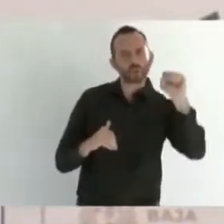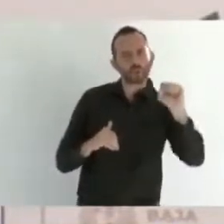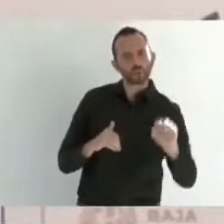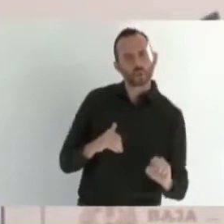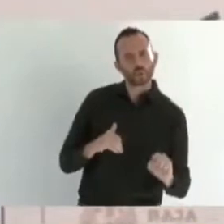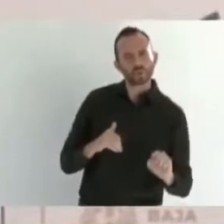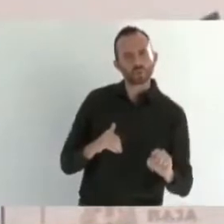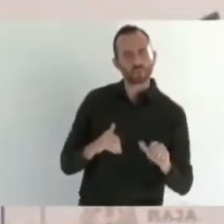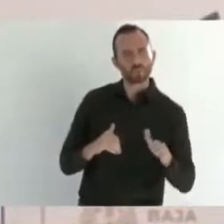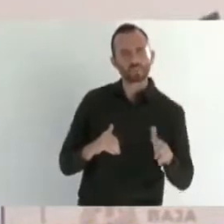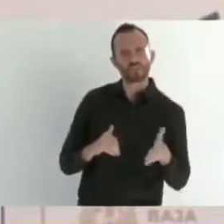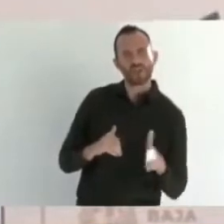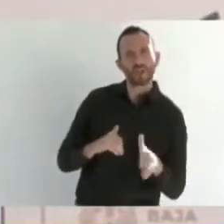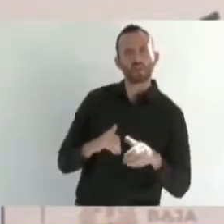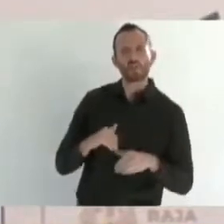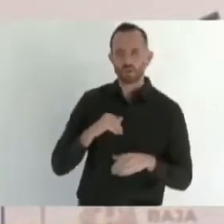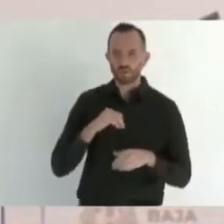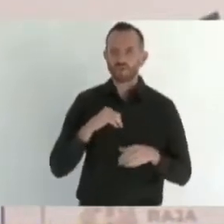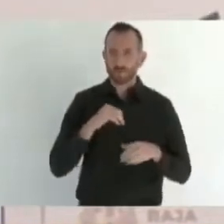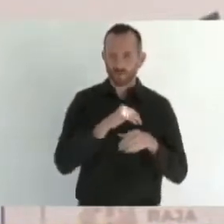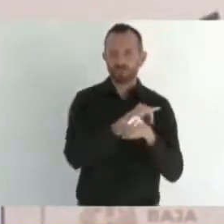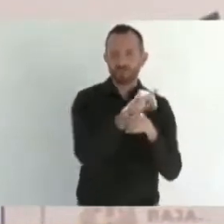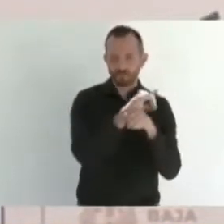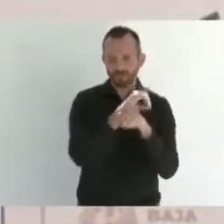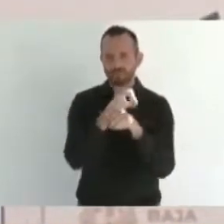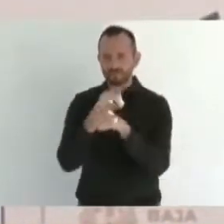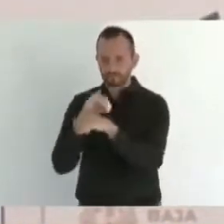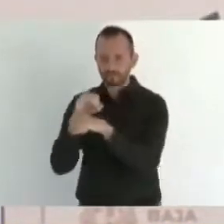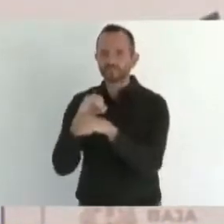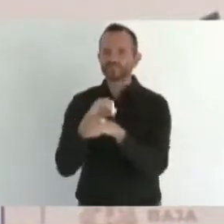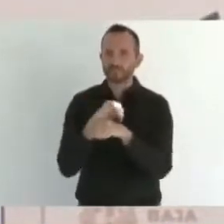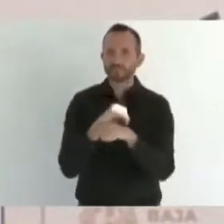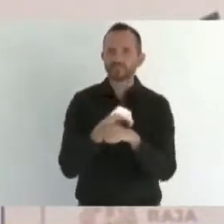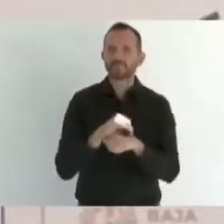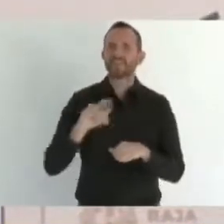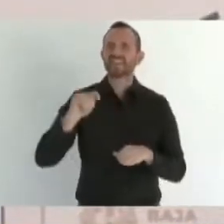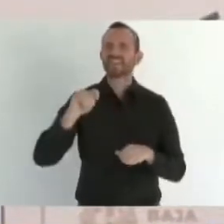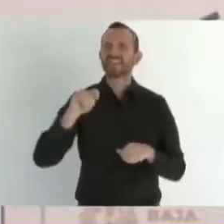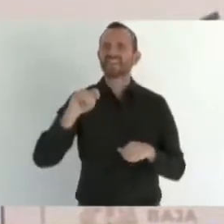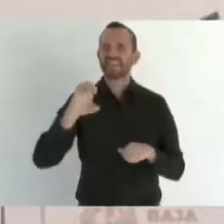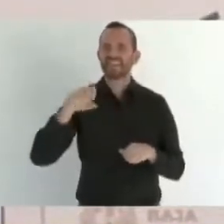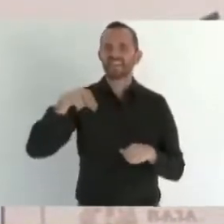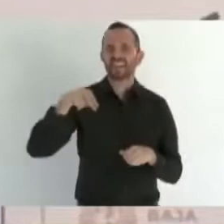que investiguen sobre las tengo a jackass